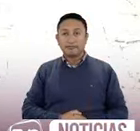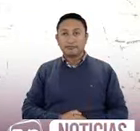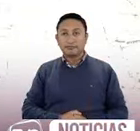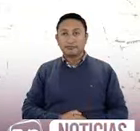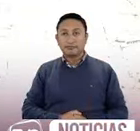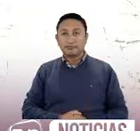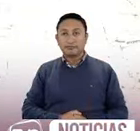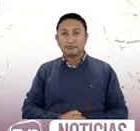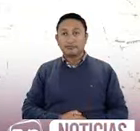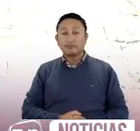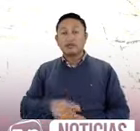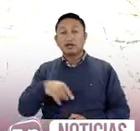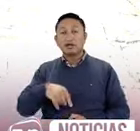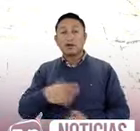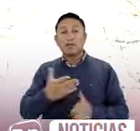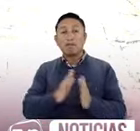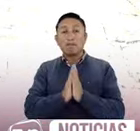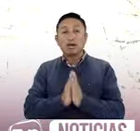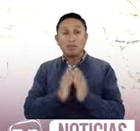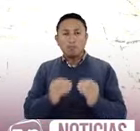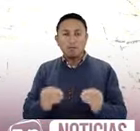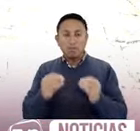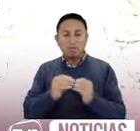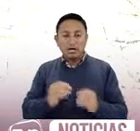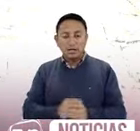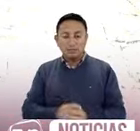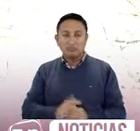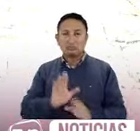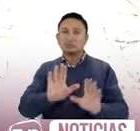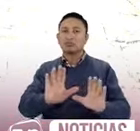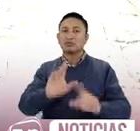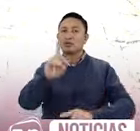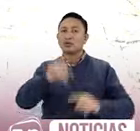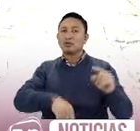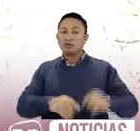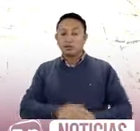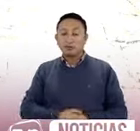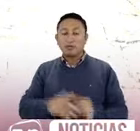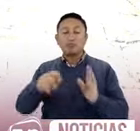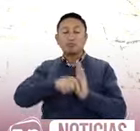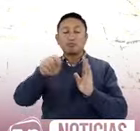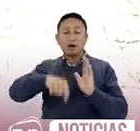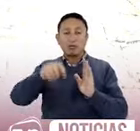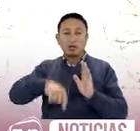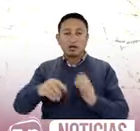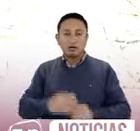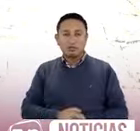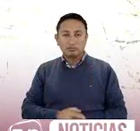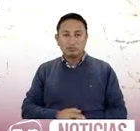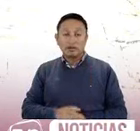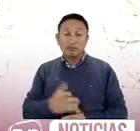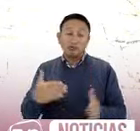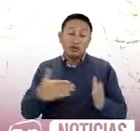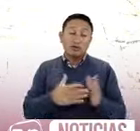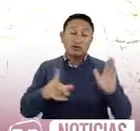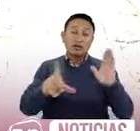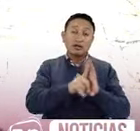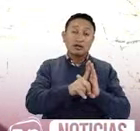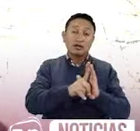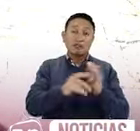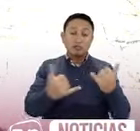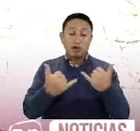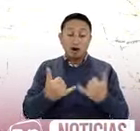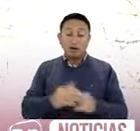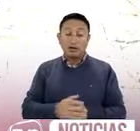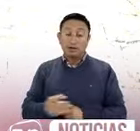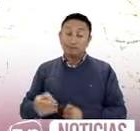la presentación de garantías no se puede desnaturalizar su objeto y lo que hicieron los abogados es eh ir en contra la ley y ahora tienen que enfrentar las